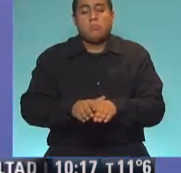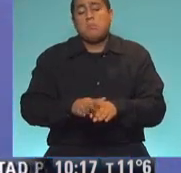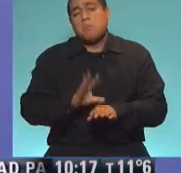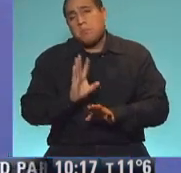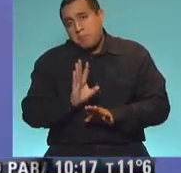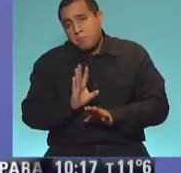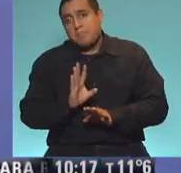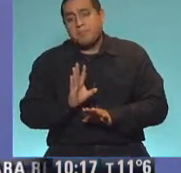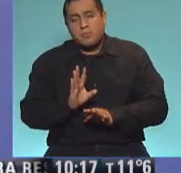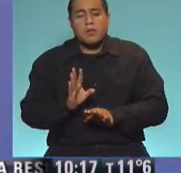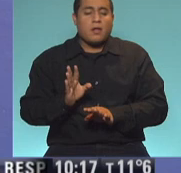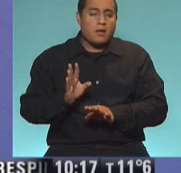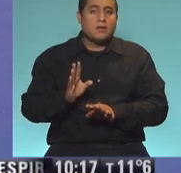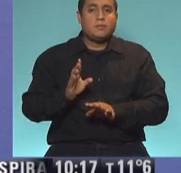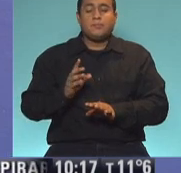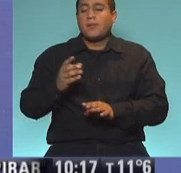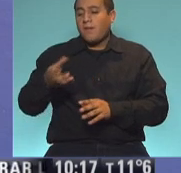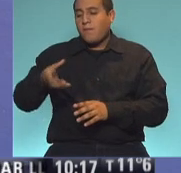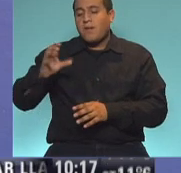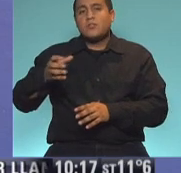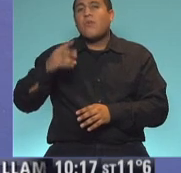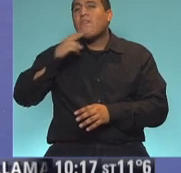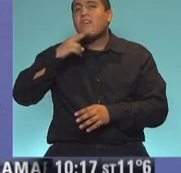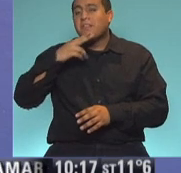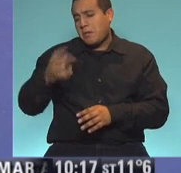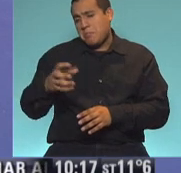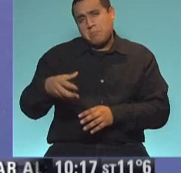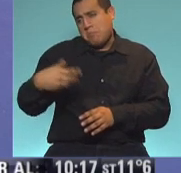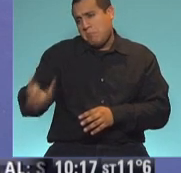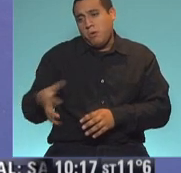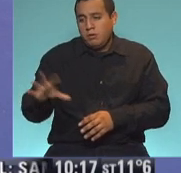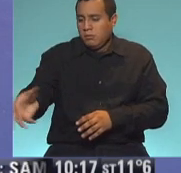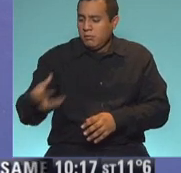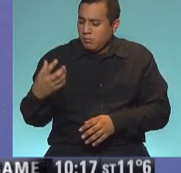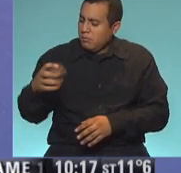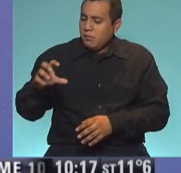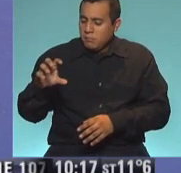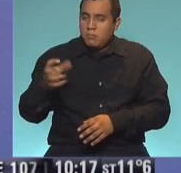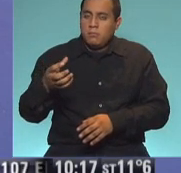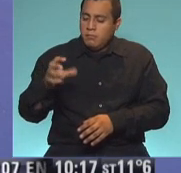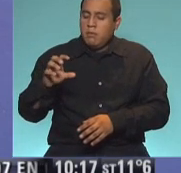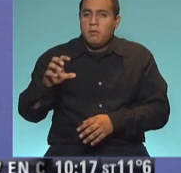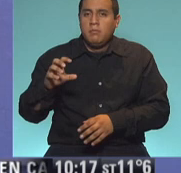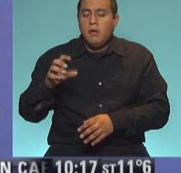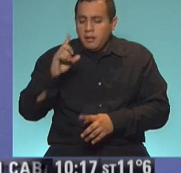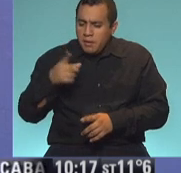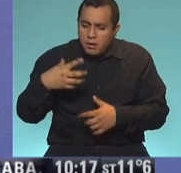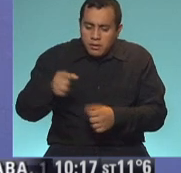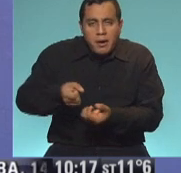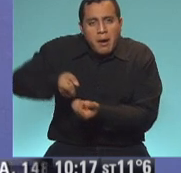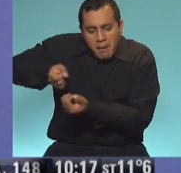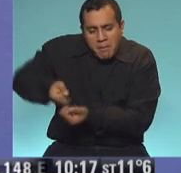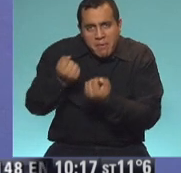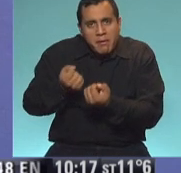Entonces levanta un vaso verde que está por ahí, la playa, y encuentra también una palita olvidada y